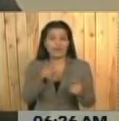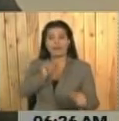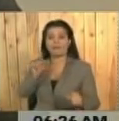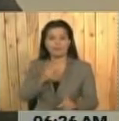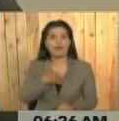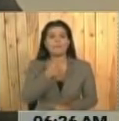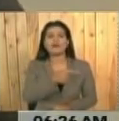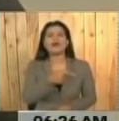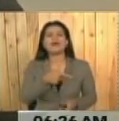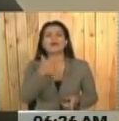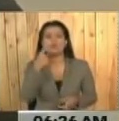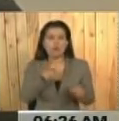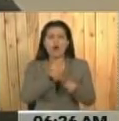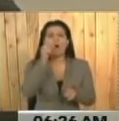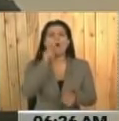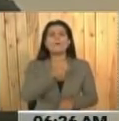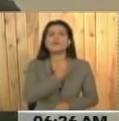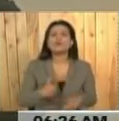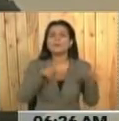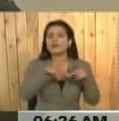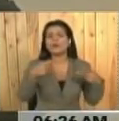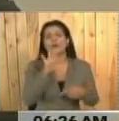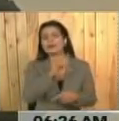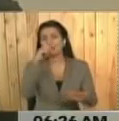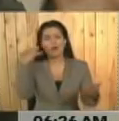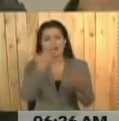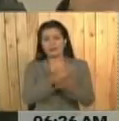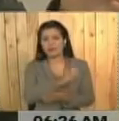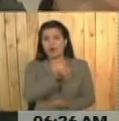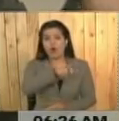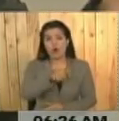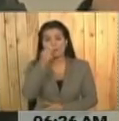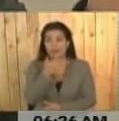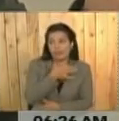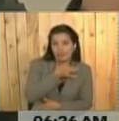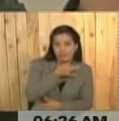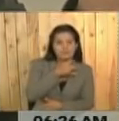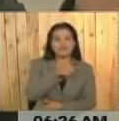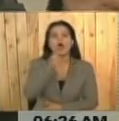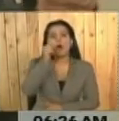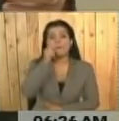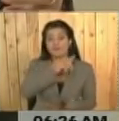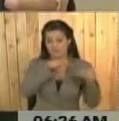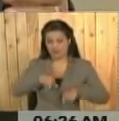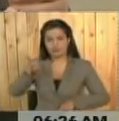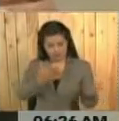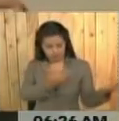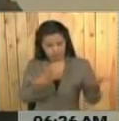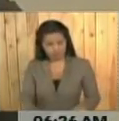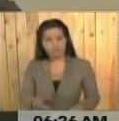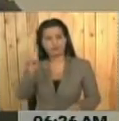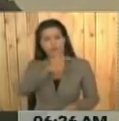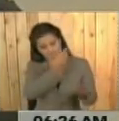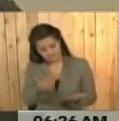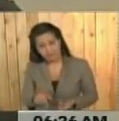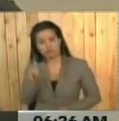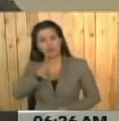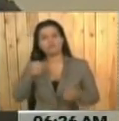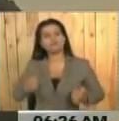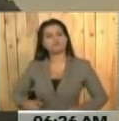la cobardía de de Miguel hrique toda su vida él ha sido así una persona muy cobarde en vez de estar por ejemplo aquí en Venezuela enfrentando eso por